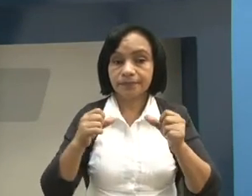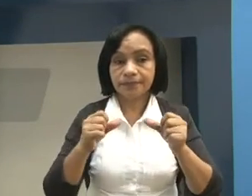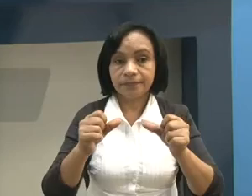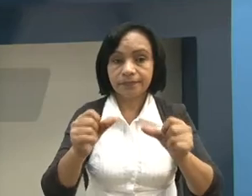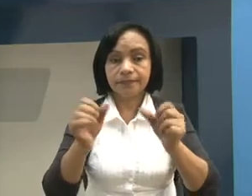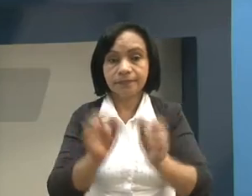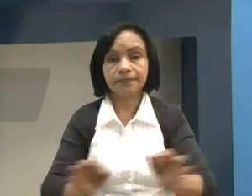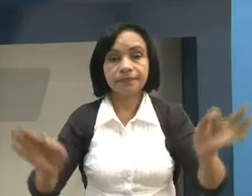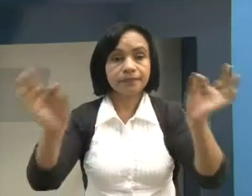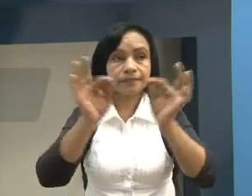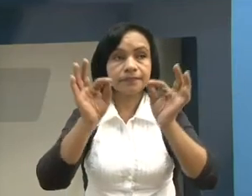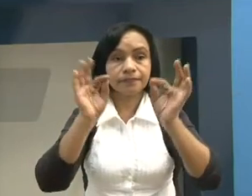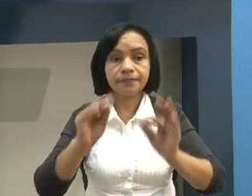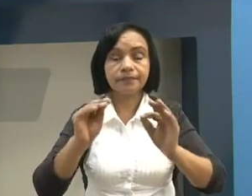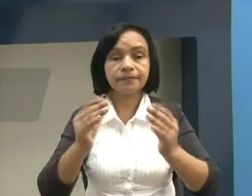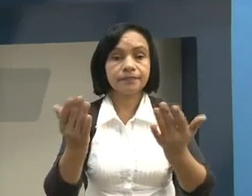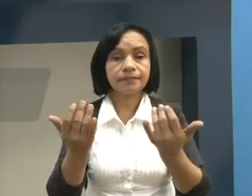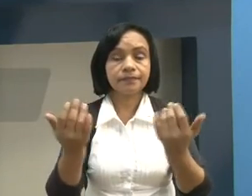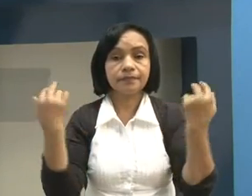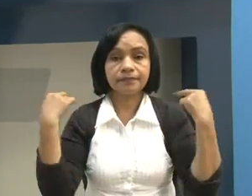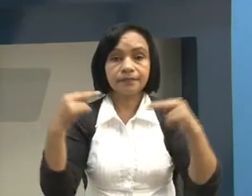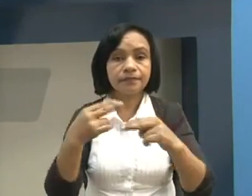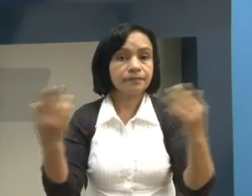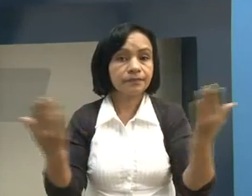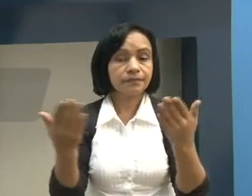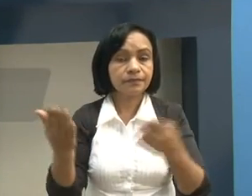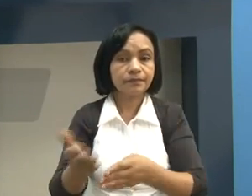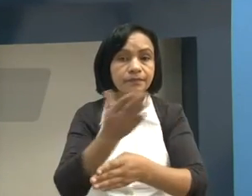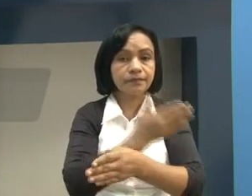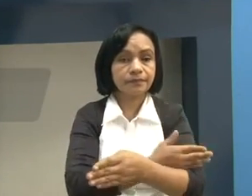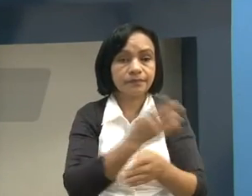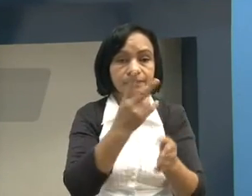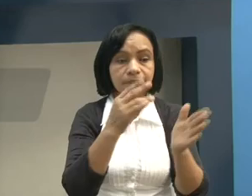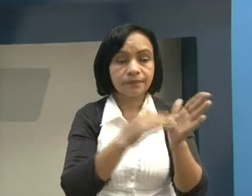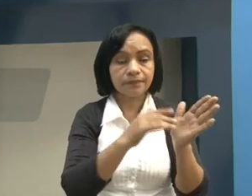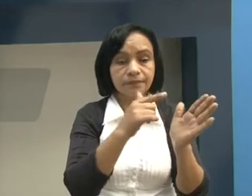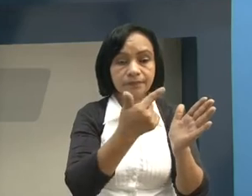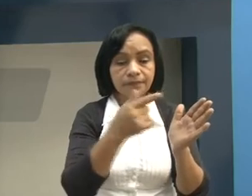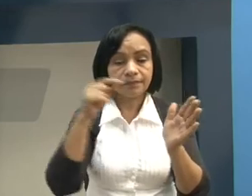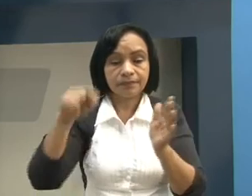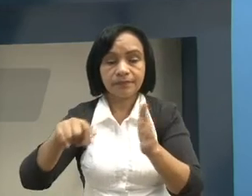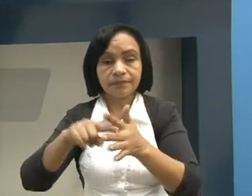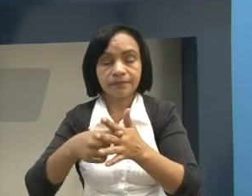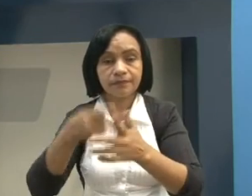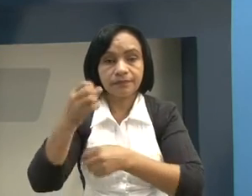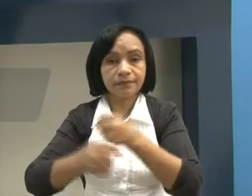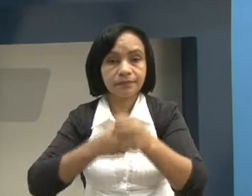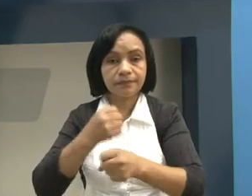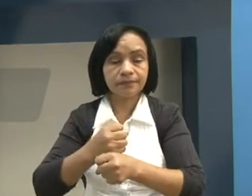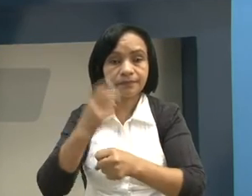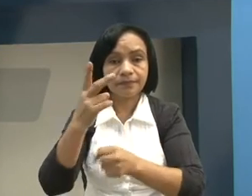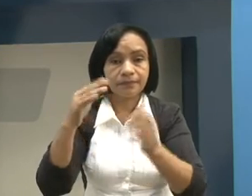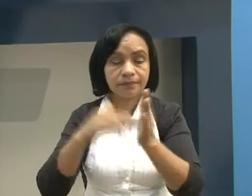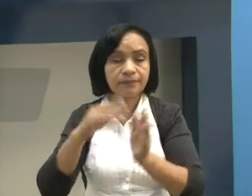de la calidad, formación docente. ¿Cómo estábamos antes en el 2007 y cómo se inicia este año, este ciclo